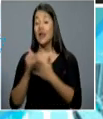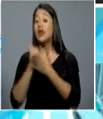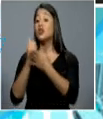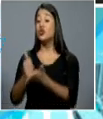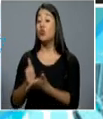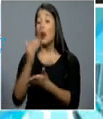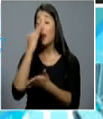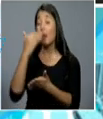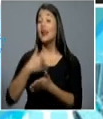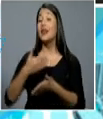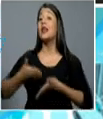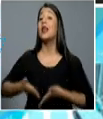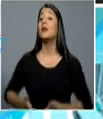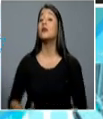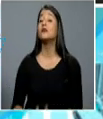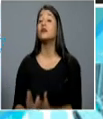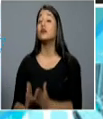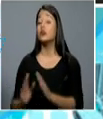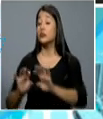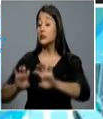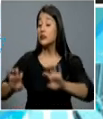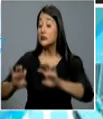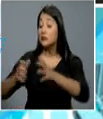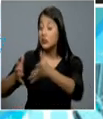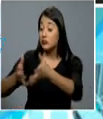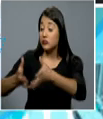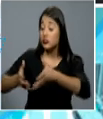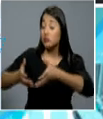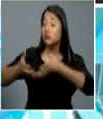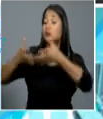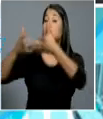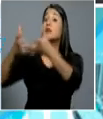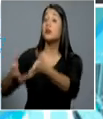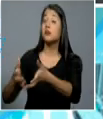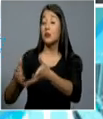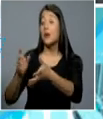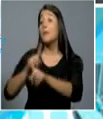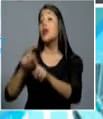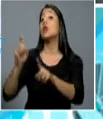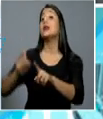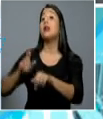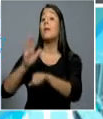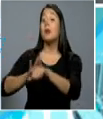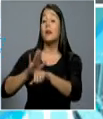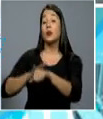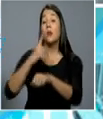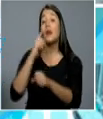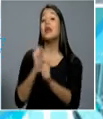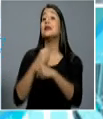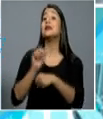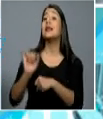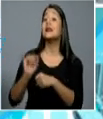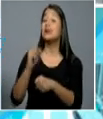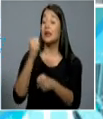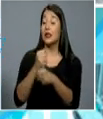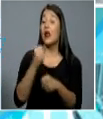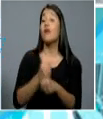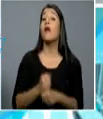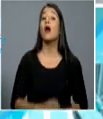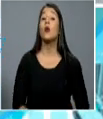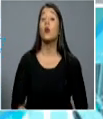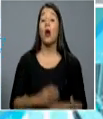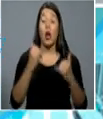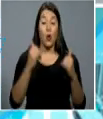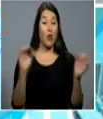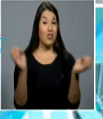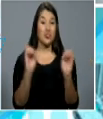una calificación, una certificación para poder ejercer ese tipo de trabajo. Nuestra recomendación sería nadie ni